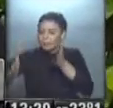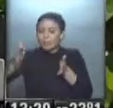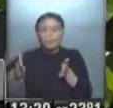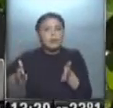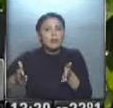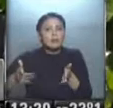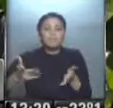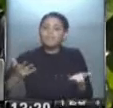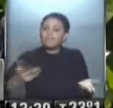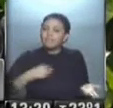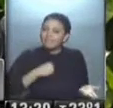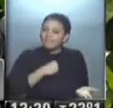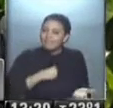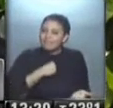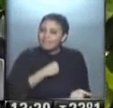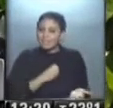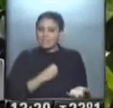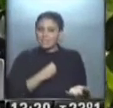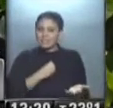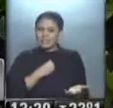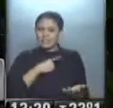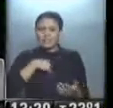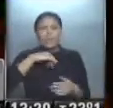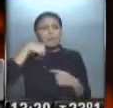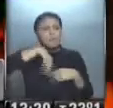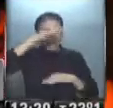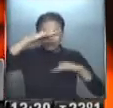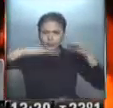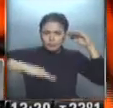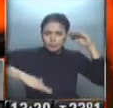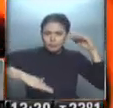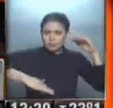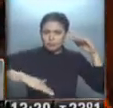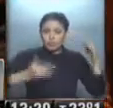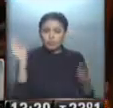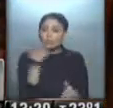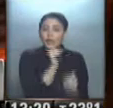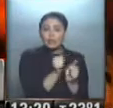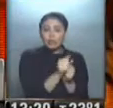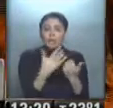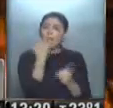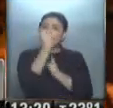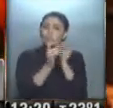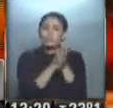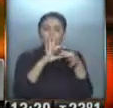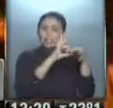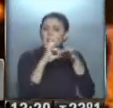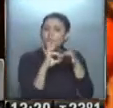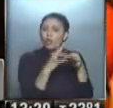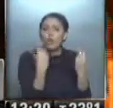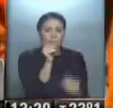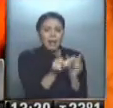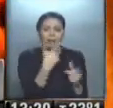todavía yo sentí que estaba más agravada esa diferencia. La historia nos permite hablar de los vínculos, de cómo esta